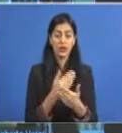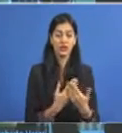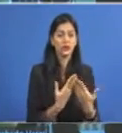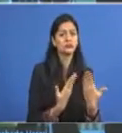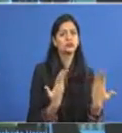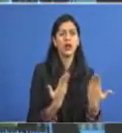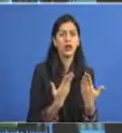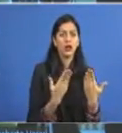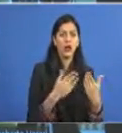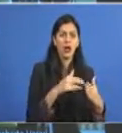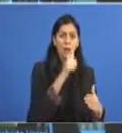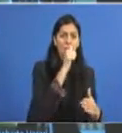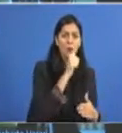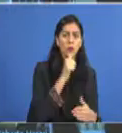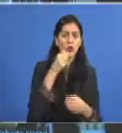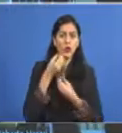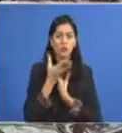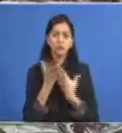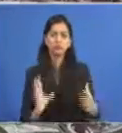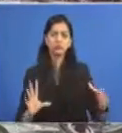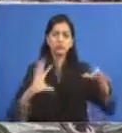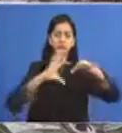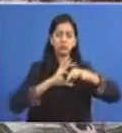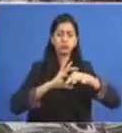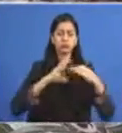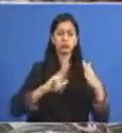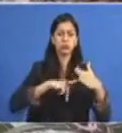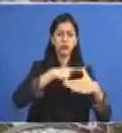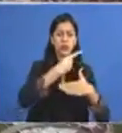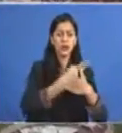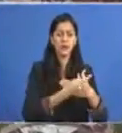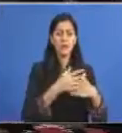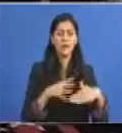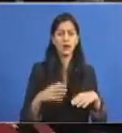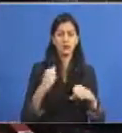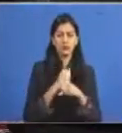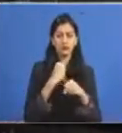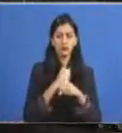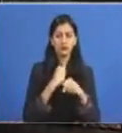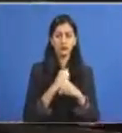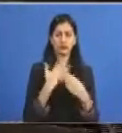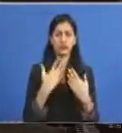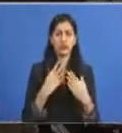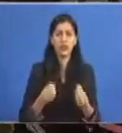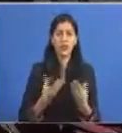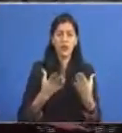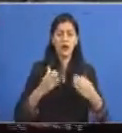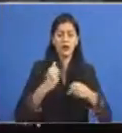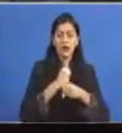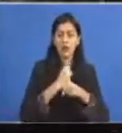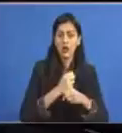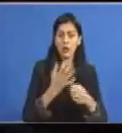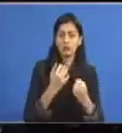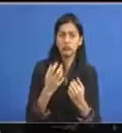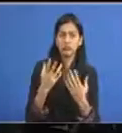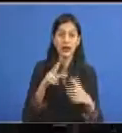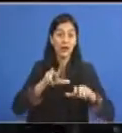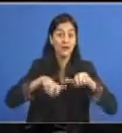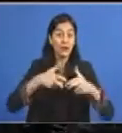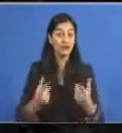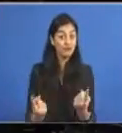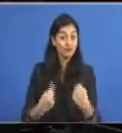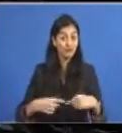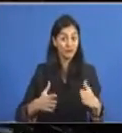y otras leyes contempladas en el plan de acción, destinadas a mantener y generar empleos que podrían atraer inversiones por más